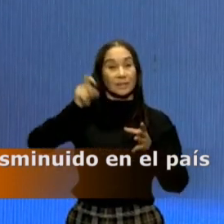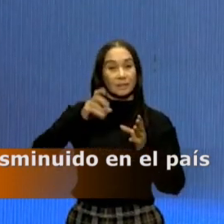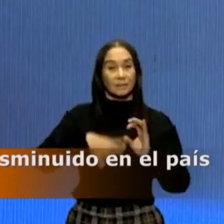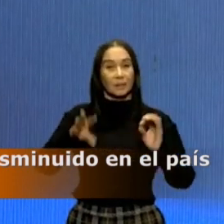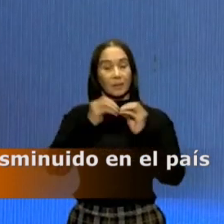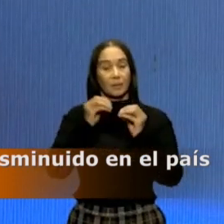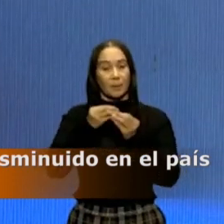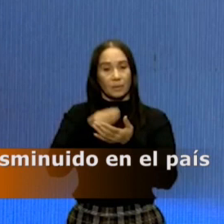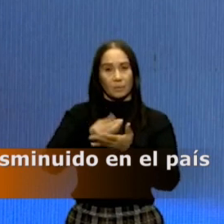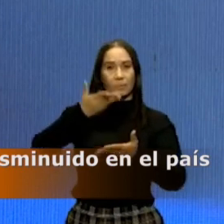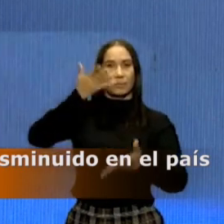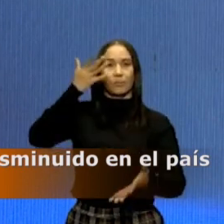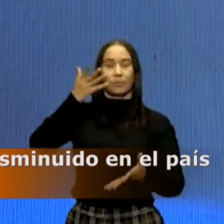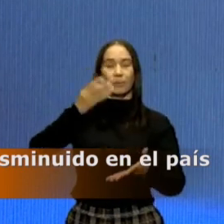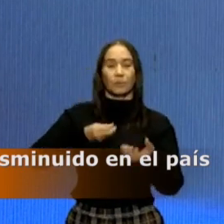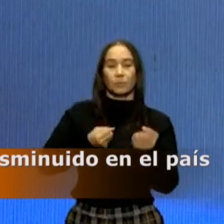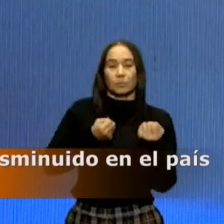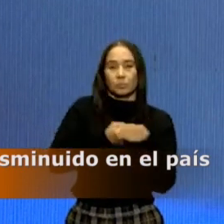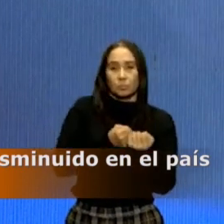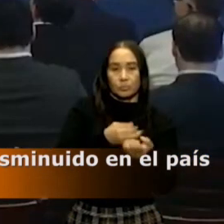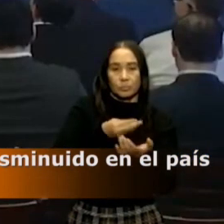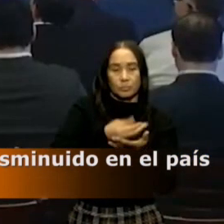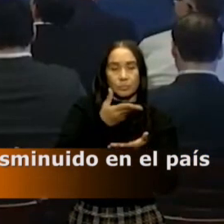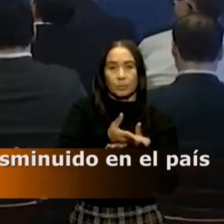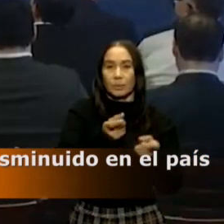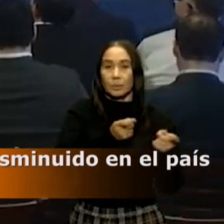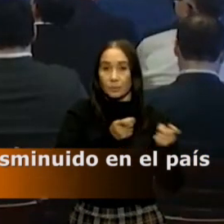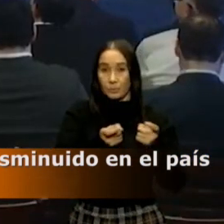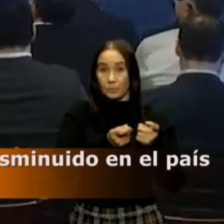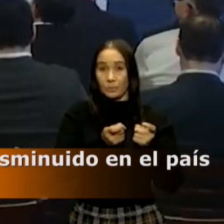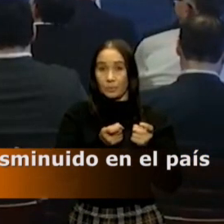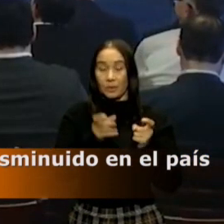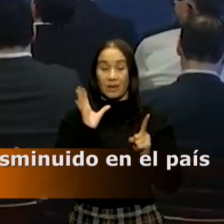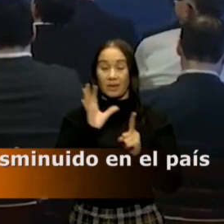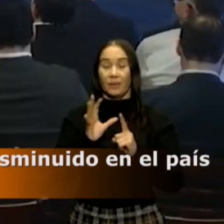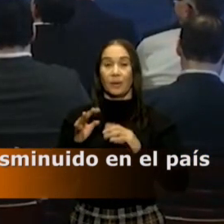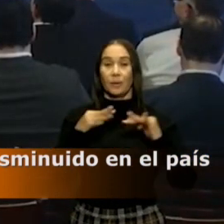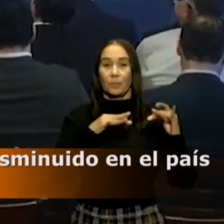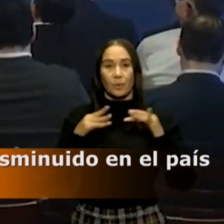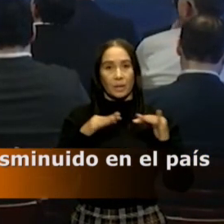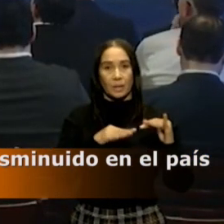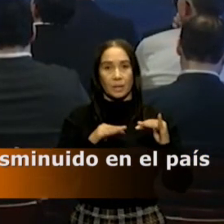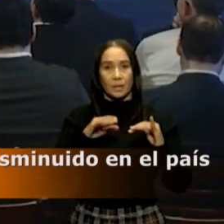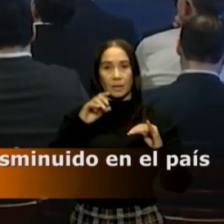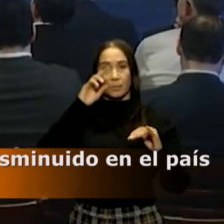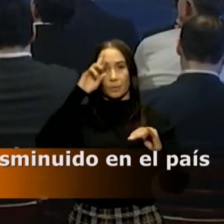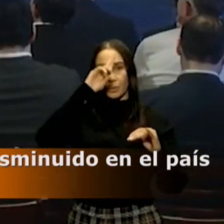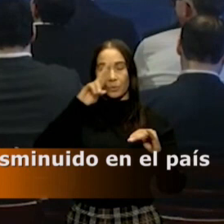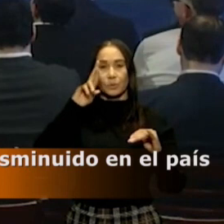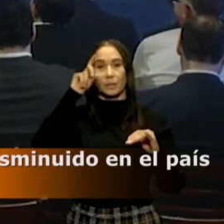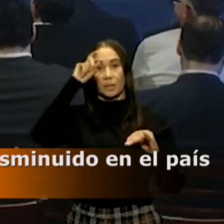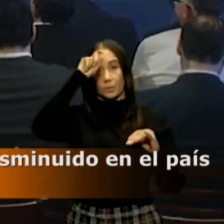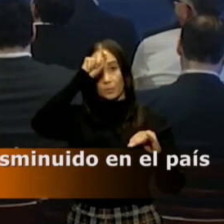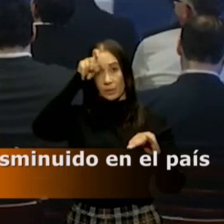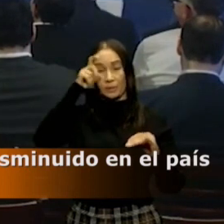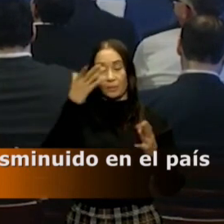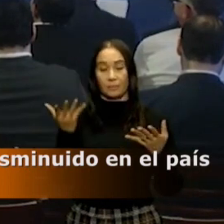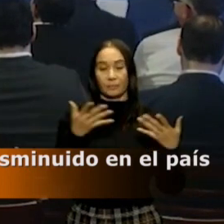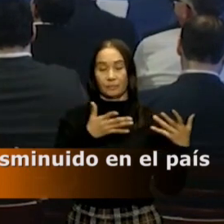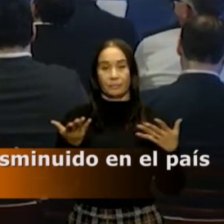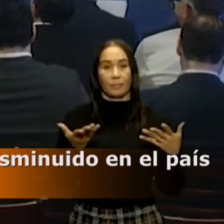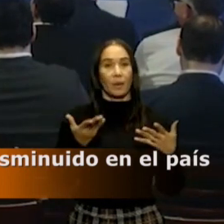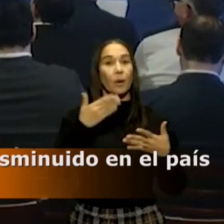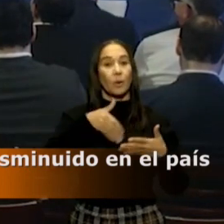primero si el poder adquisitivo que que tenía el peso antes es el mismo de ahora posible y